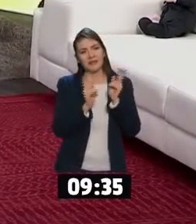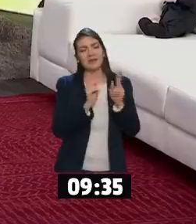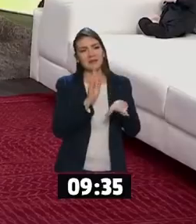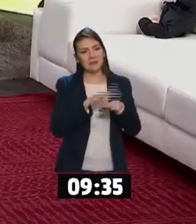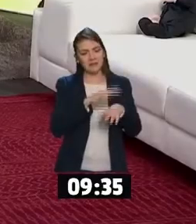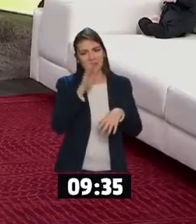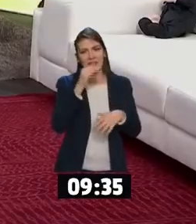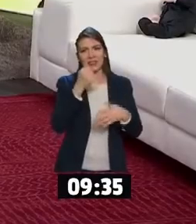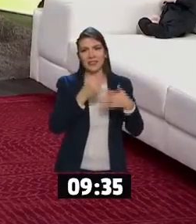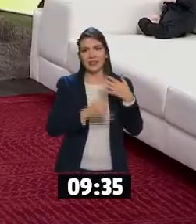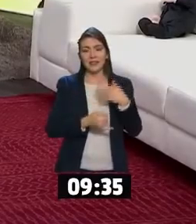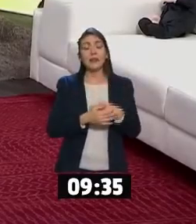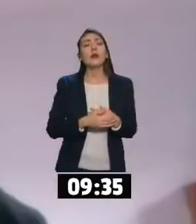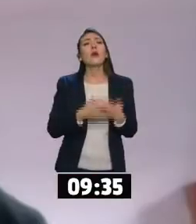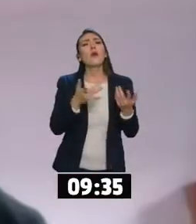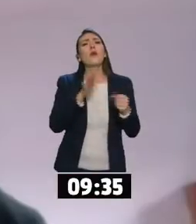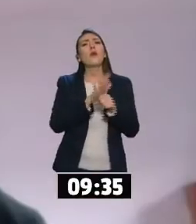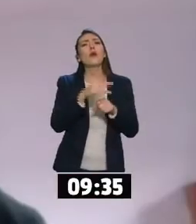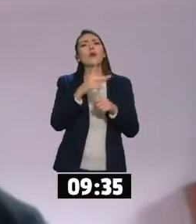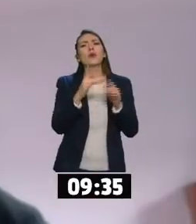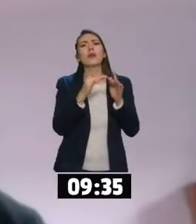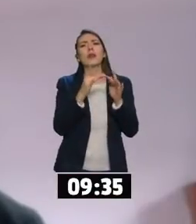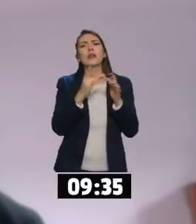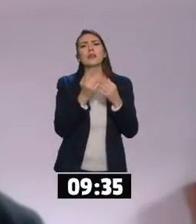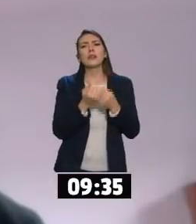la plática contigo, ¿tus redes cuáles son?